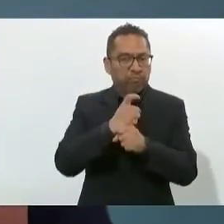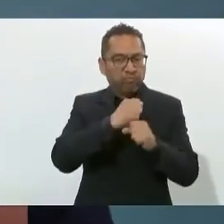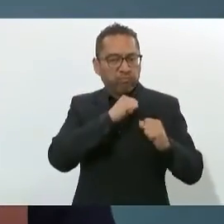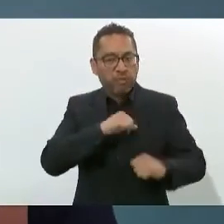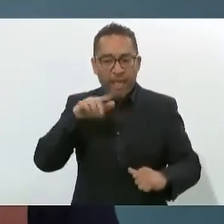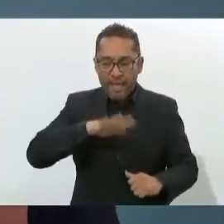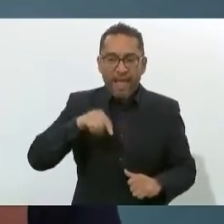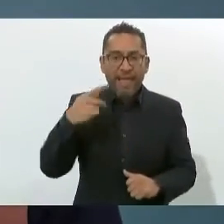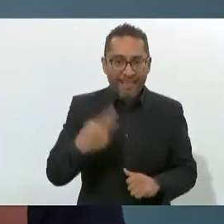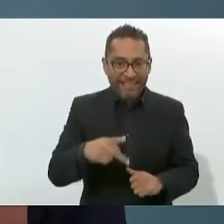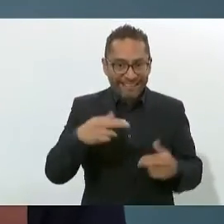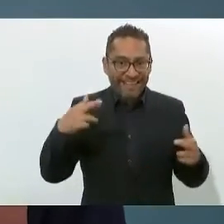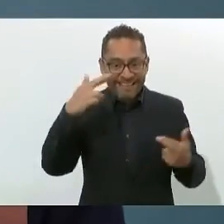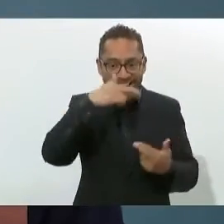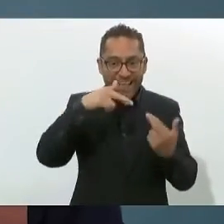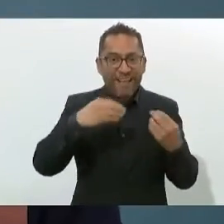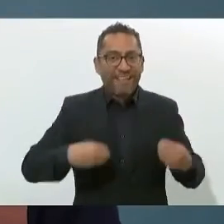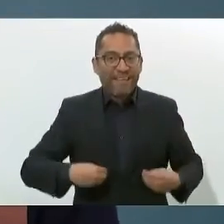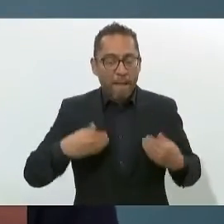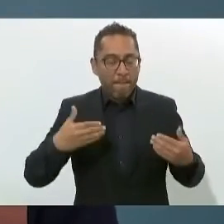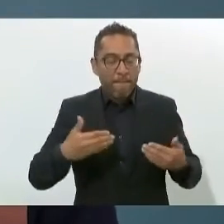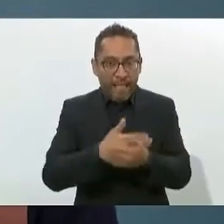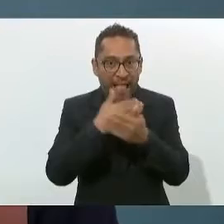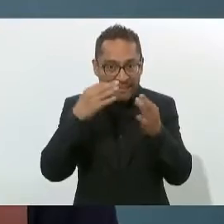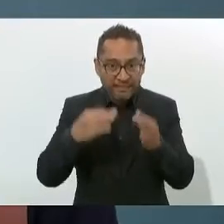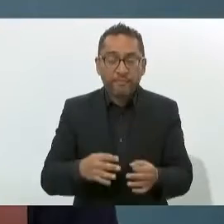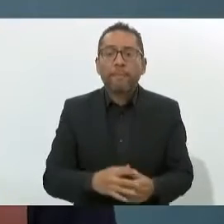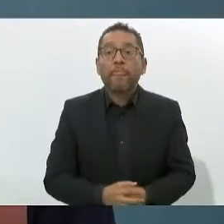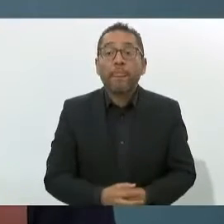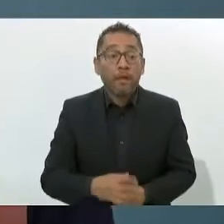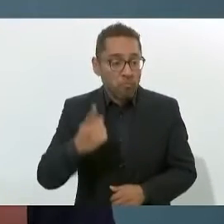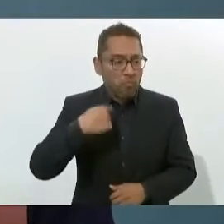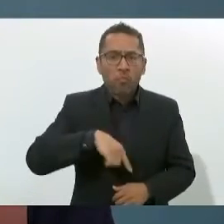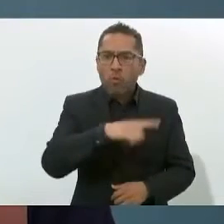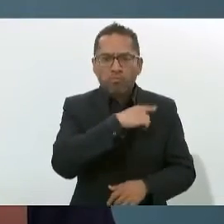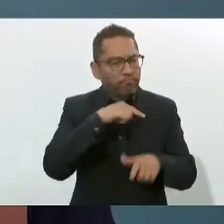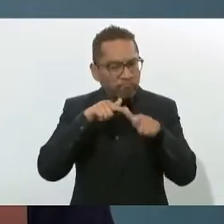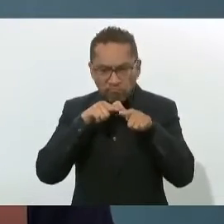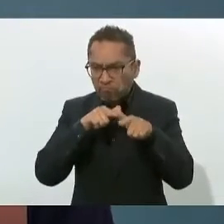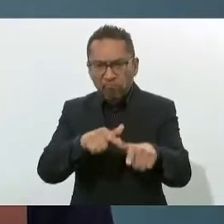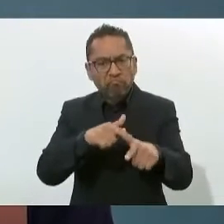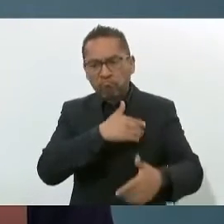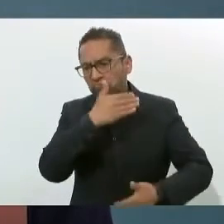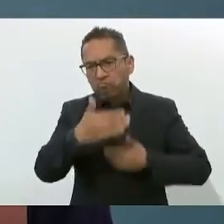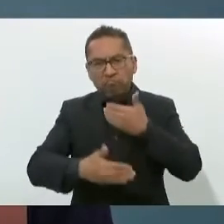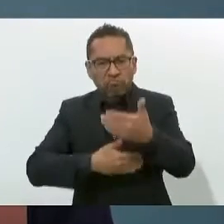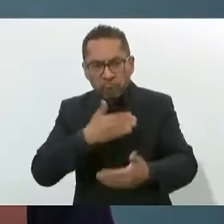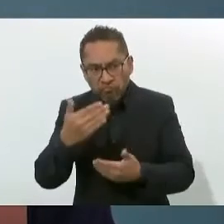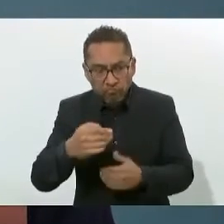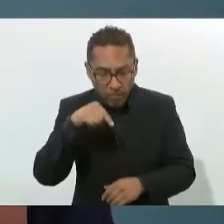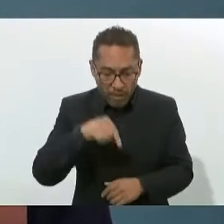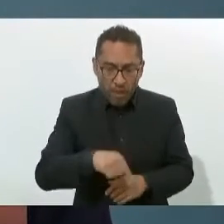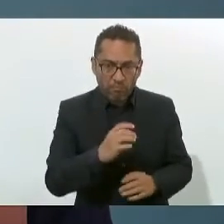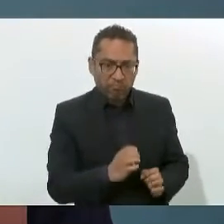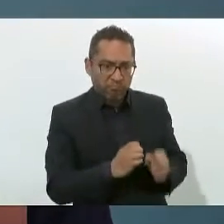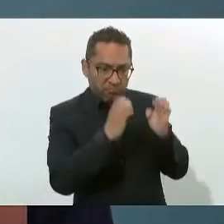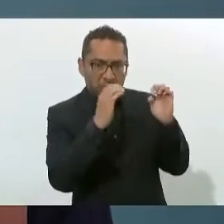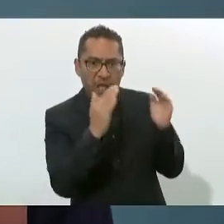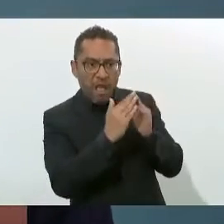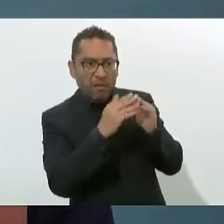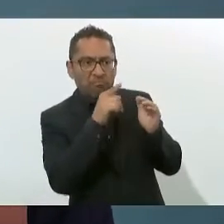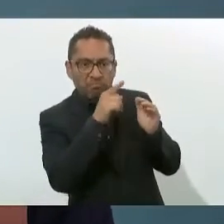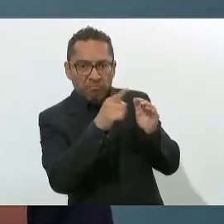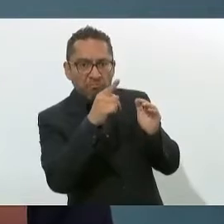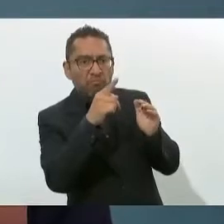región y vamos a seguir adelante. Este cuartel con